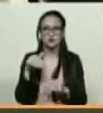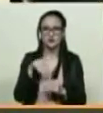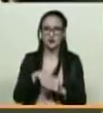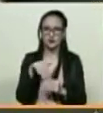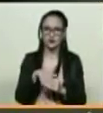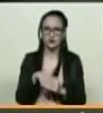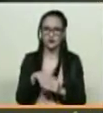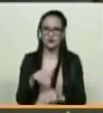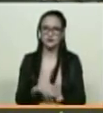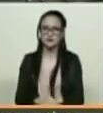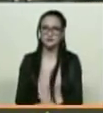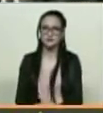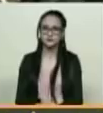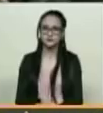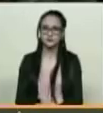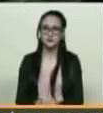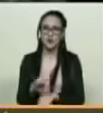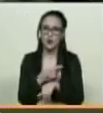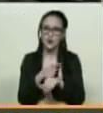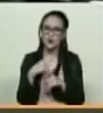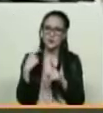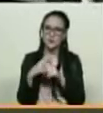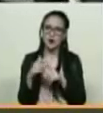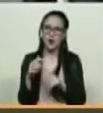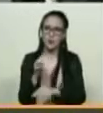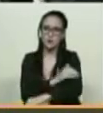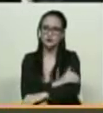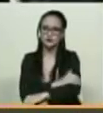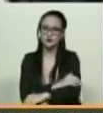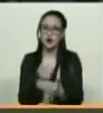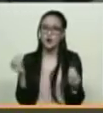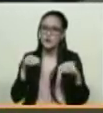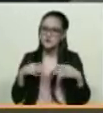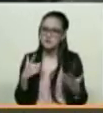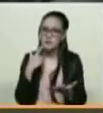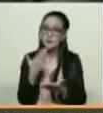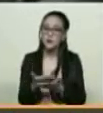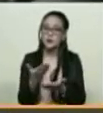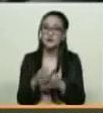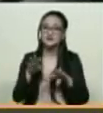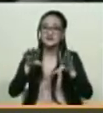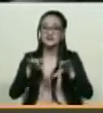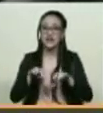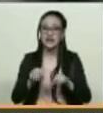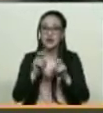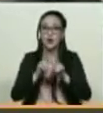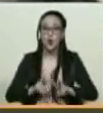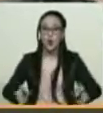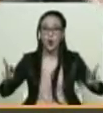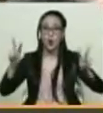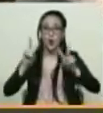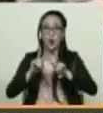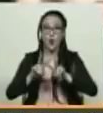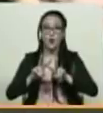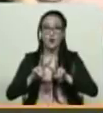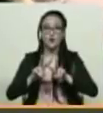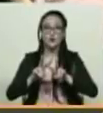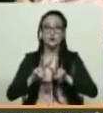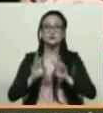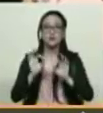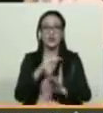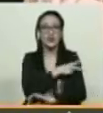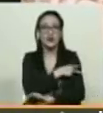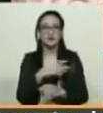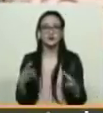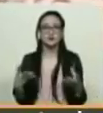electoral. Gobierno y oposición acuerdan proponer al Secretario General de Naciones Unidas se conforme una delegación